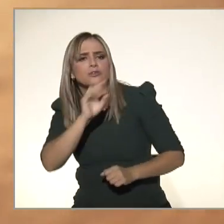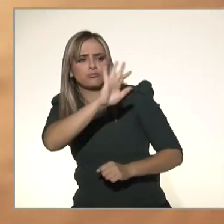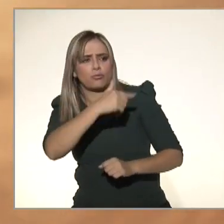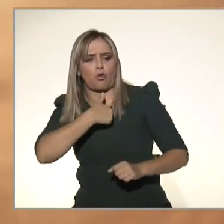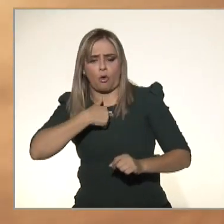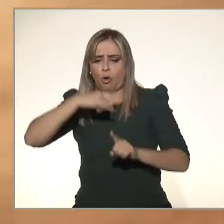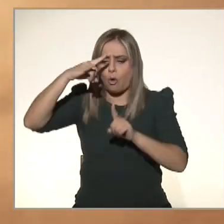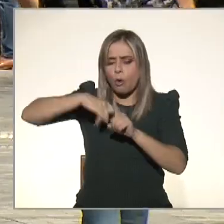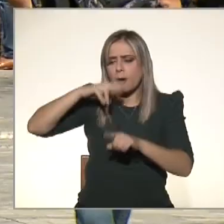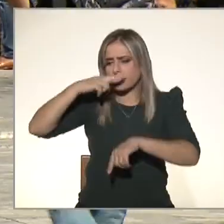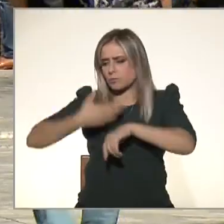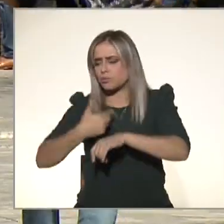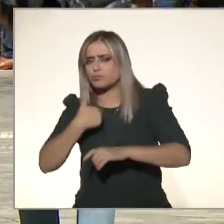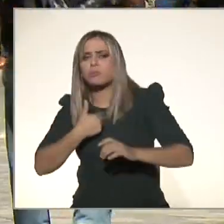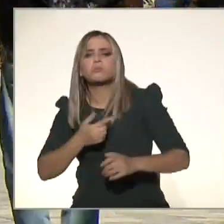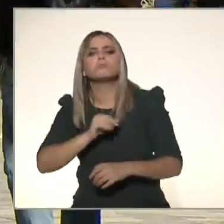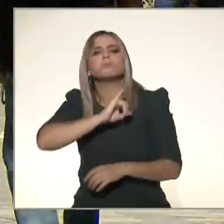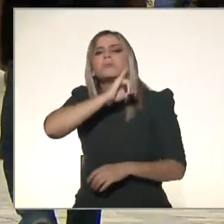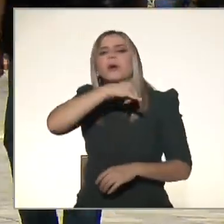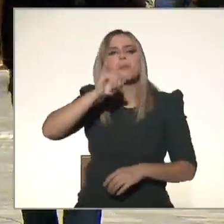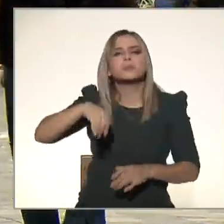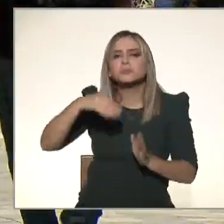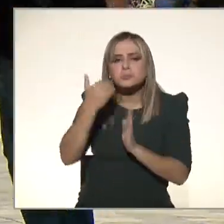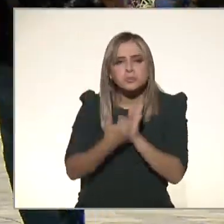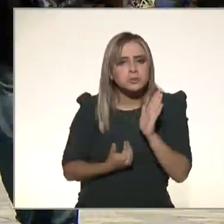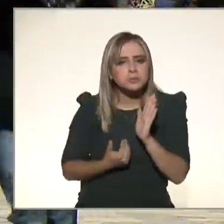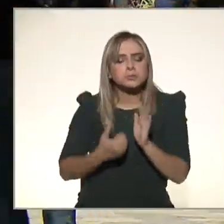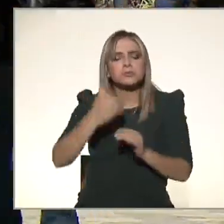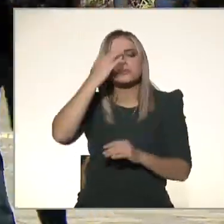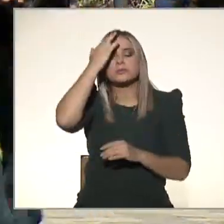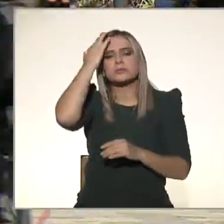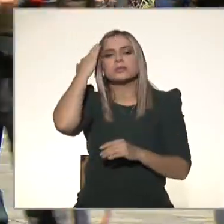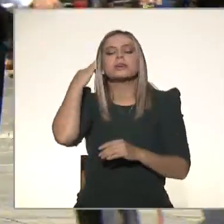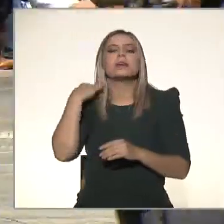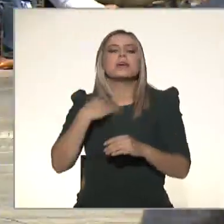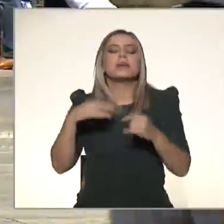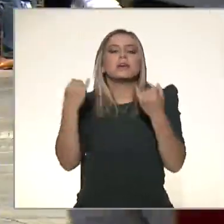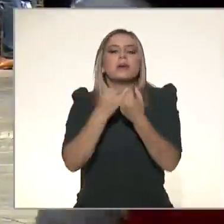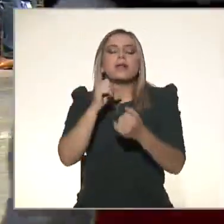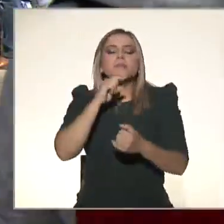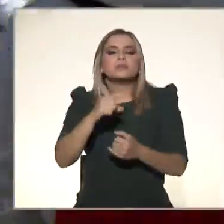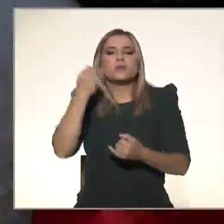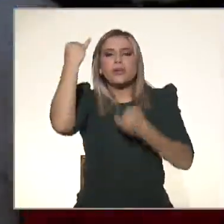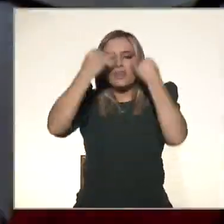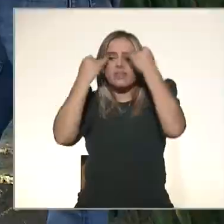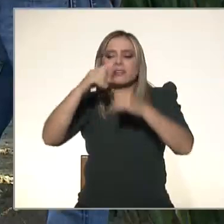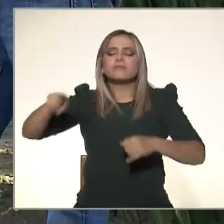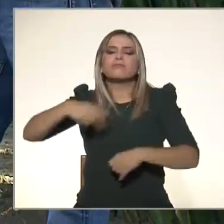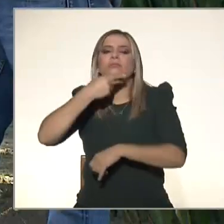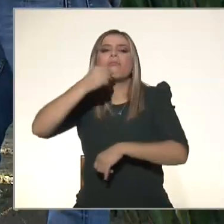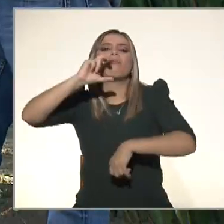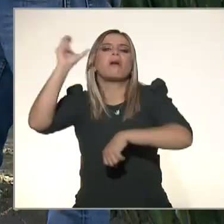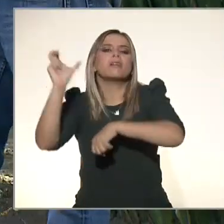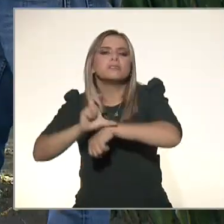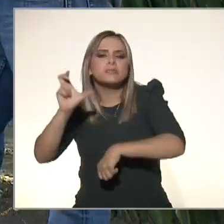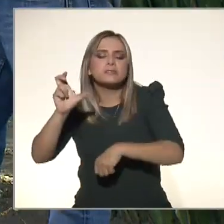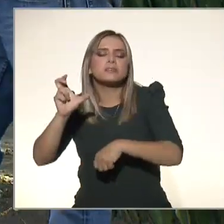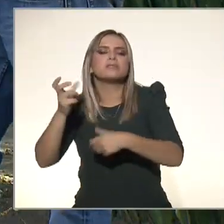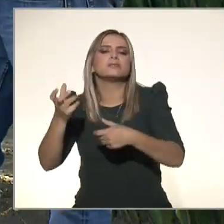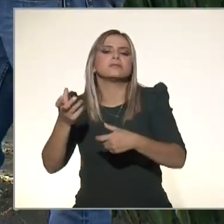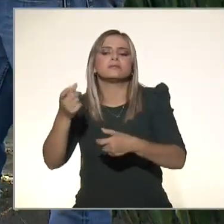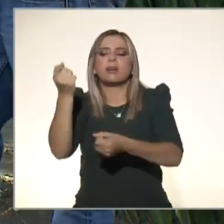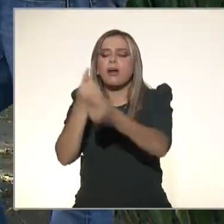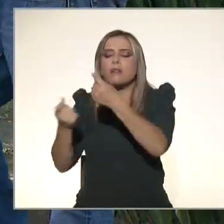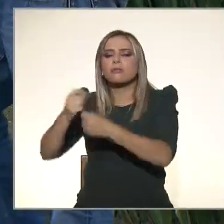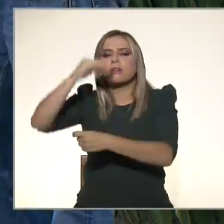en la cuestión sexual, también tiene que ver mucho las preconcepciones machistas acerca de ciertas creencias